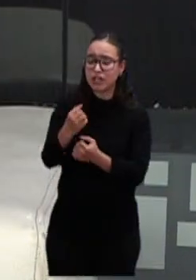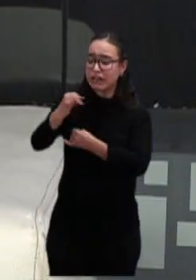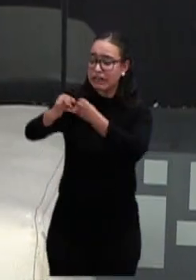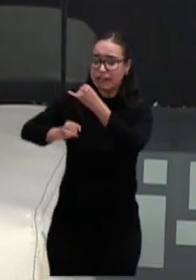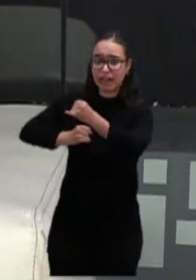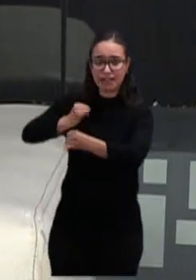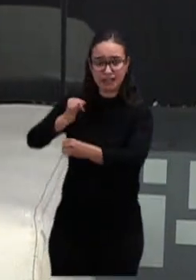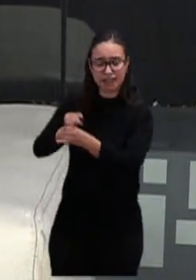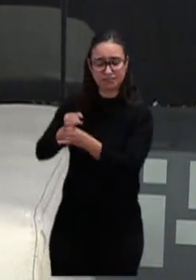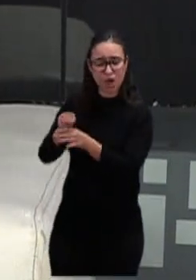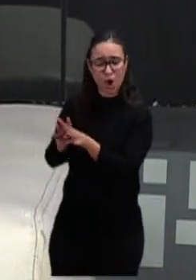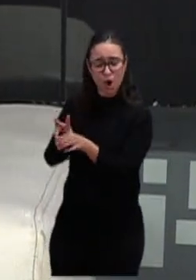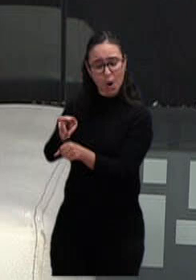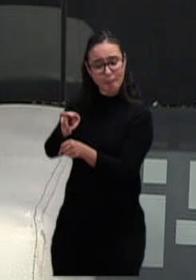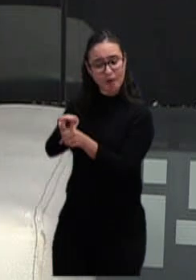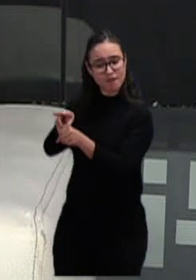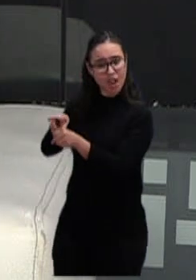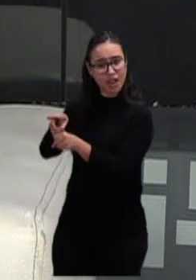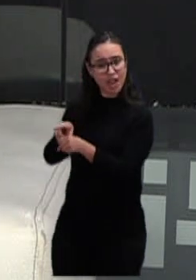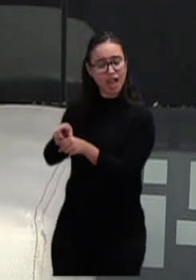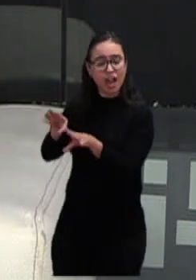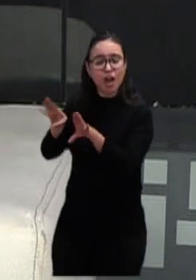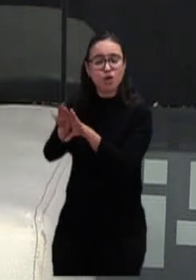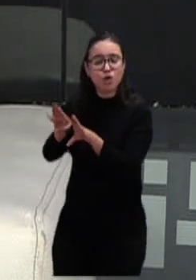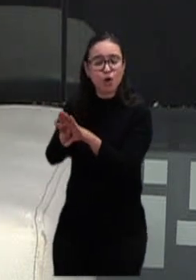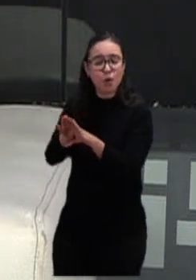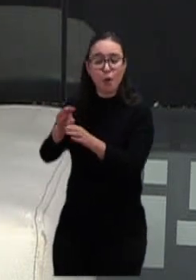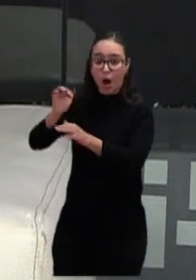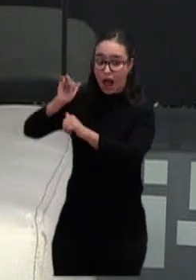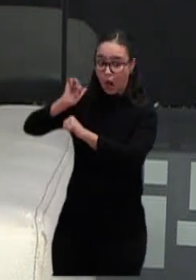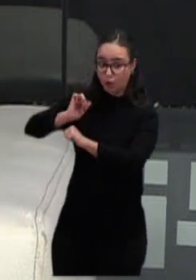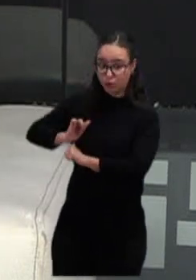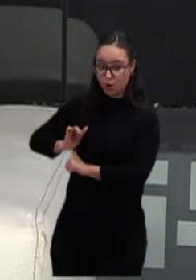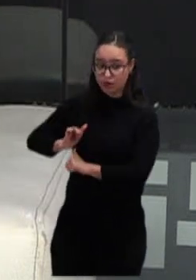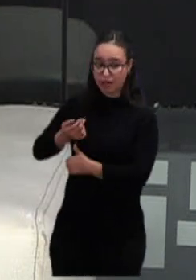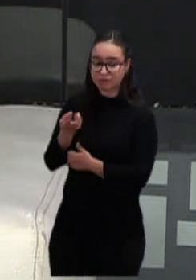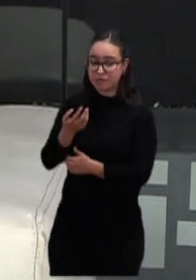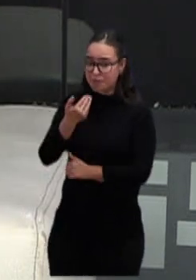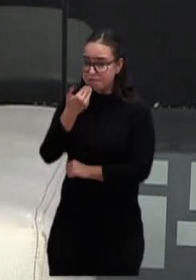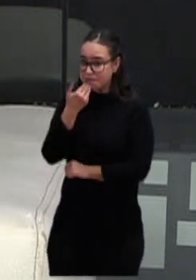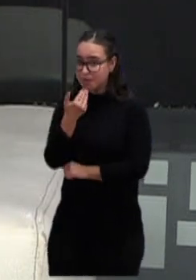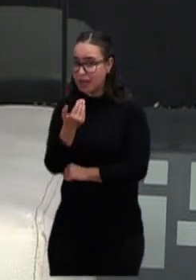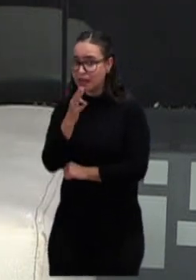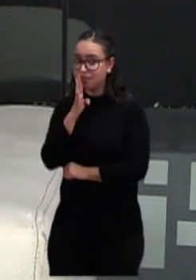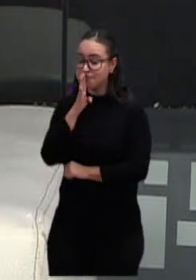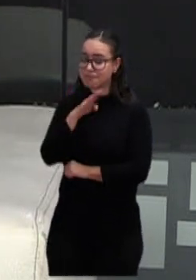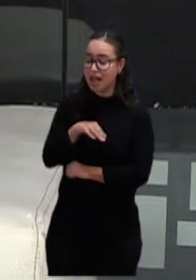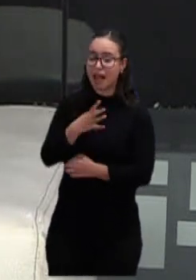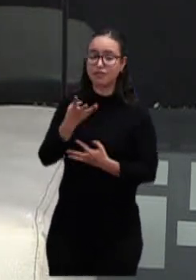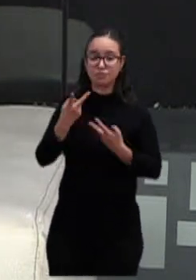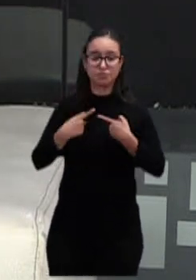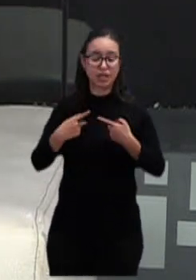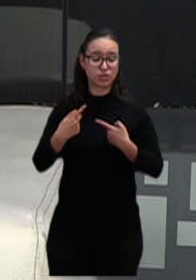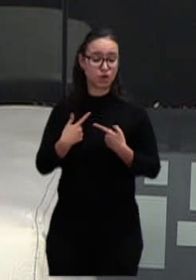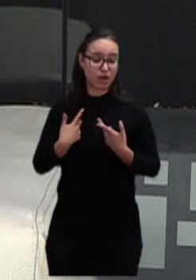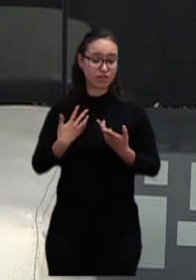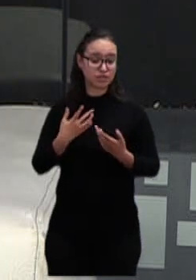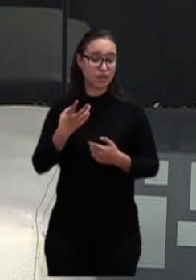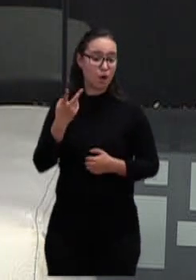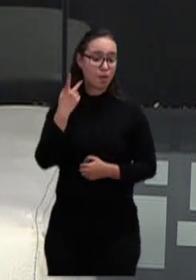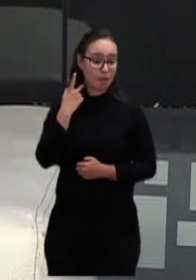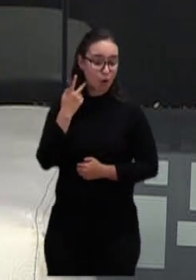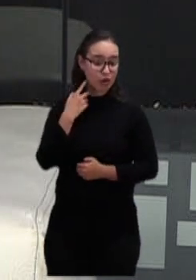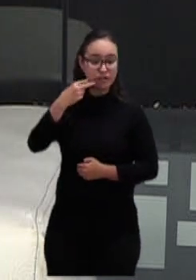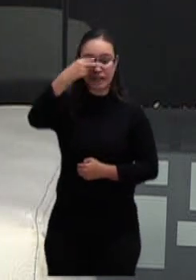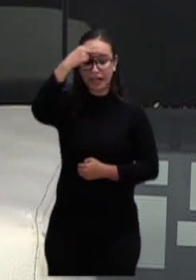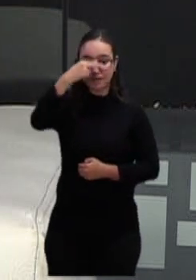están observando cómo se comportan las autoridades y cómo se comportan los funcionarios en méxico cómo está